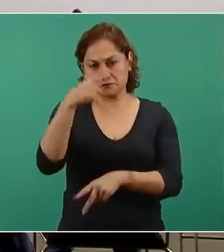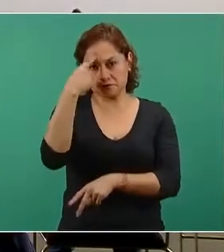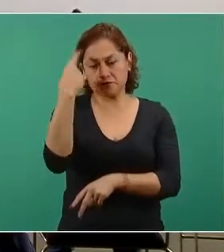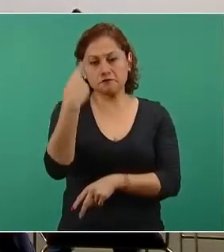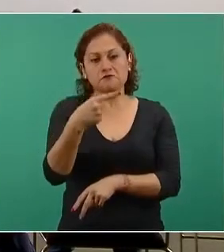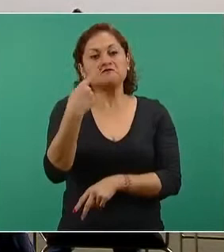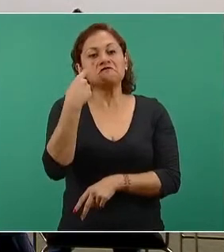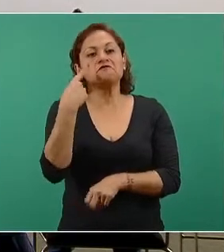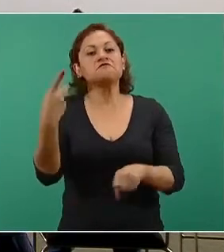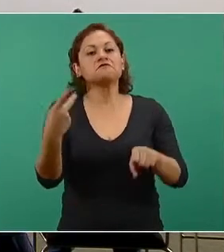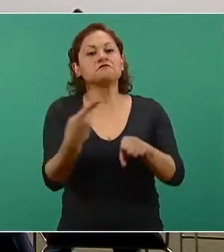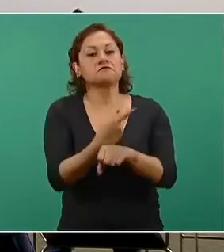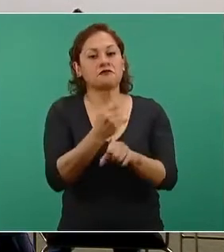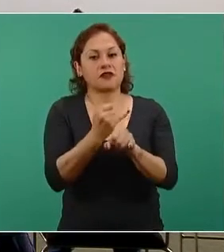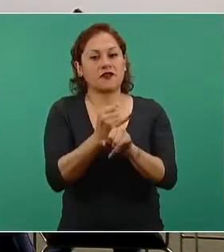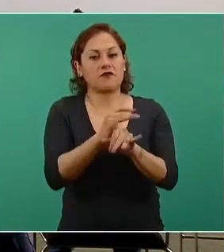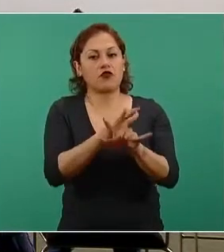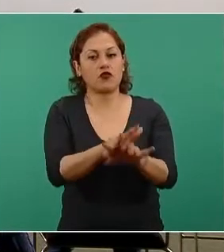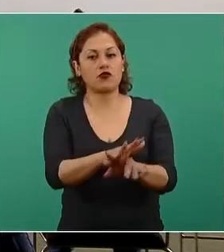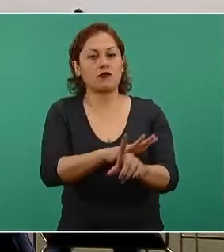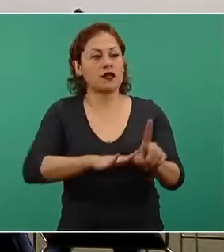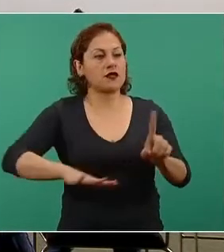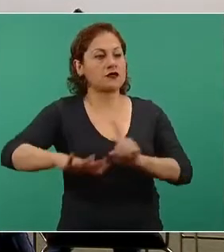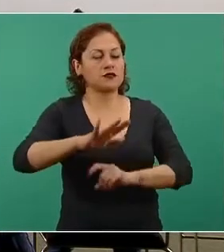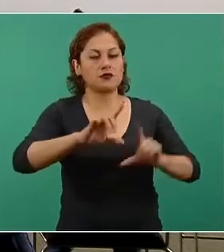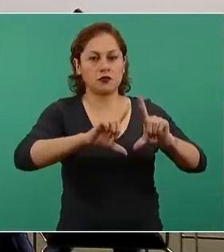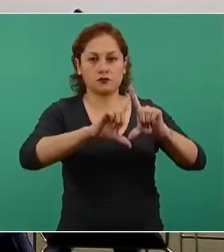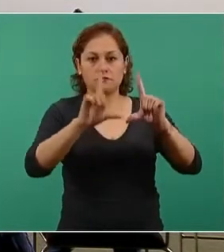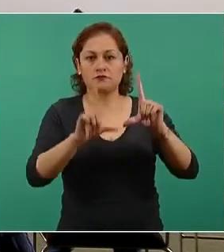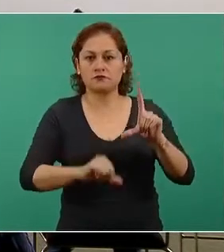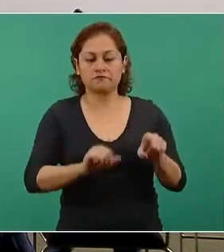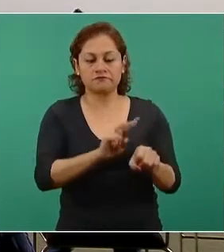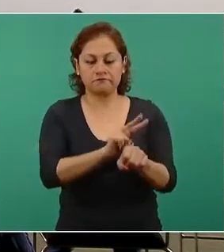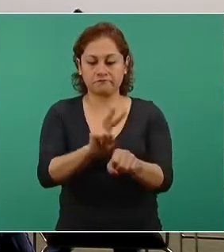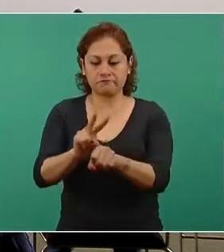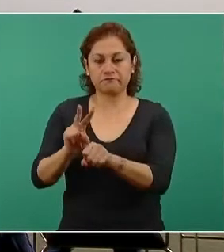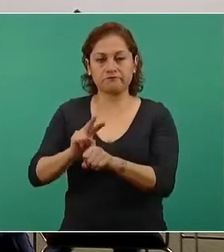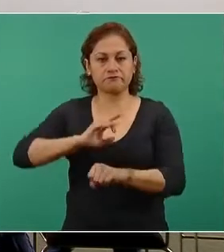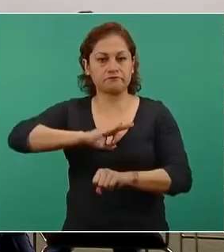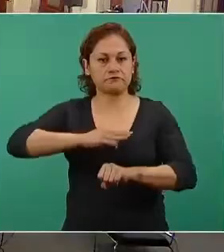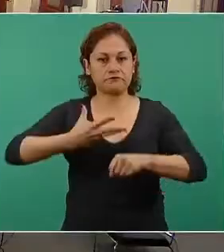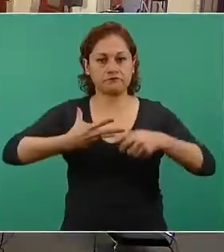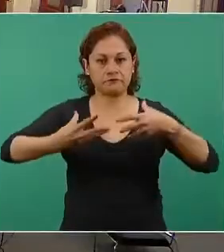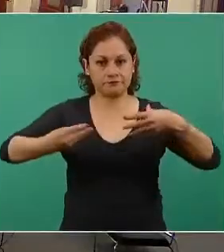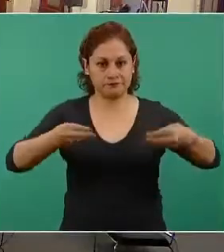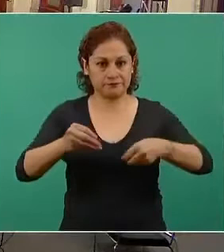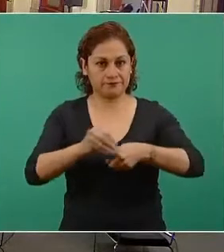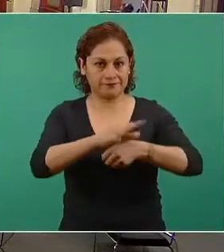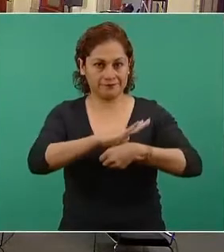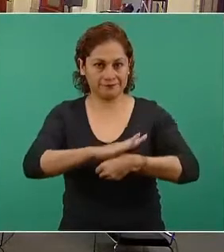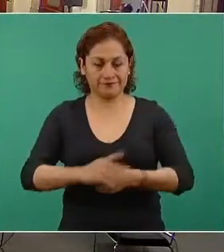hoy con el reporte técnico de la vigilancia epidemiológica por coronavirus.